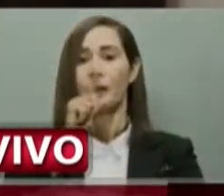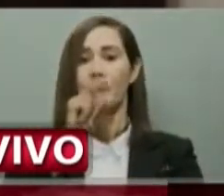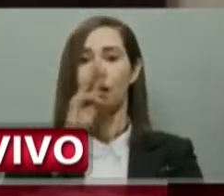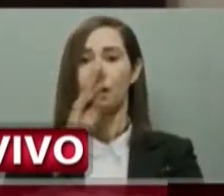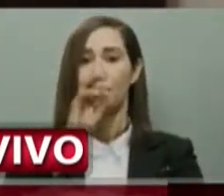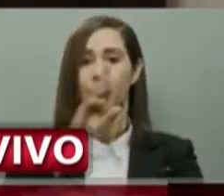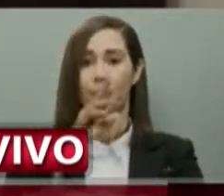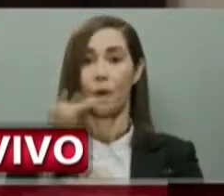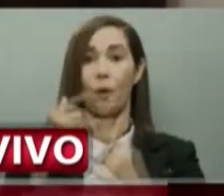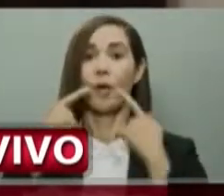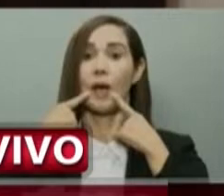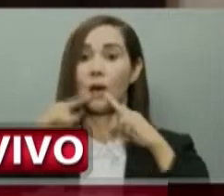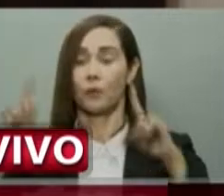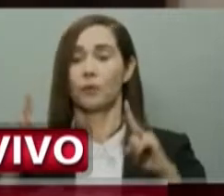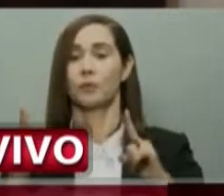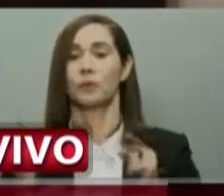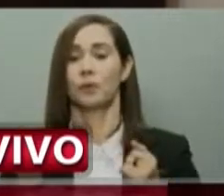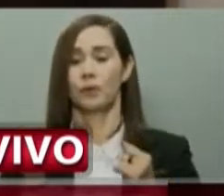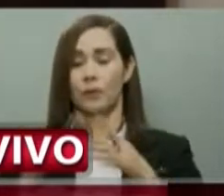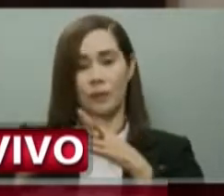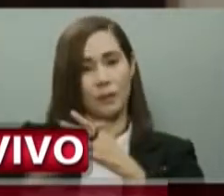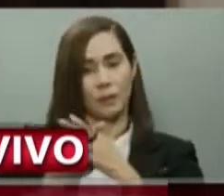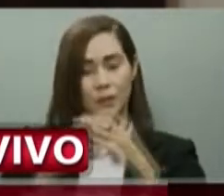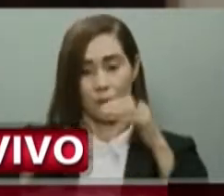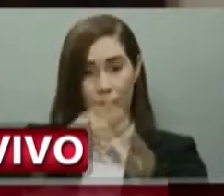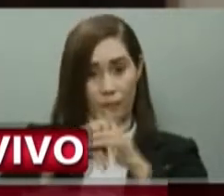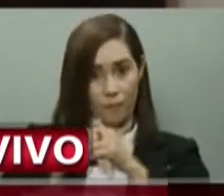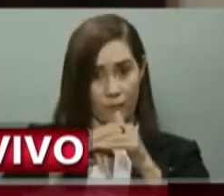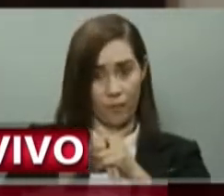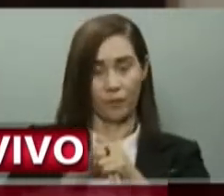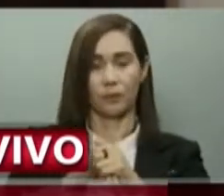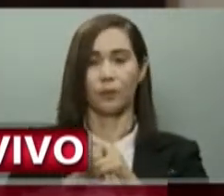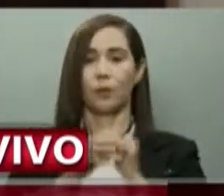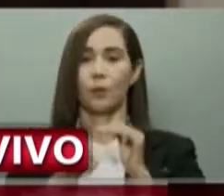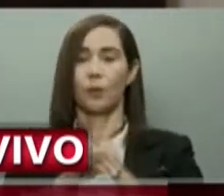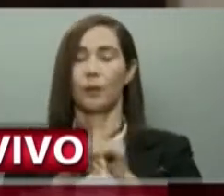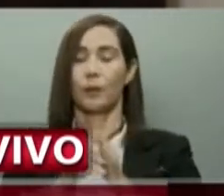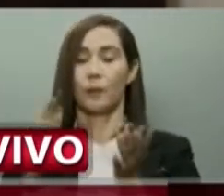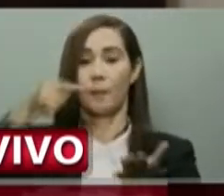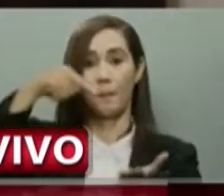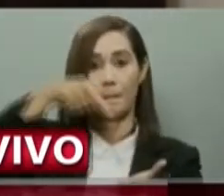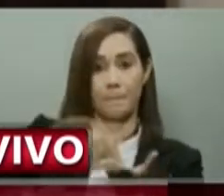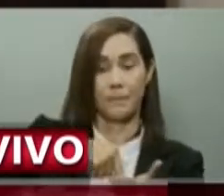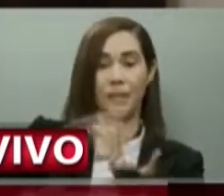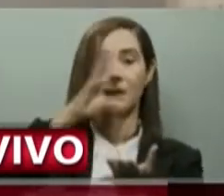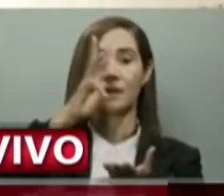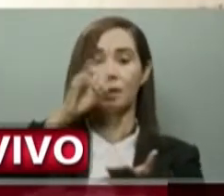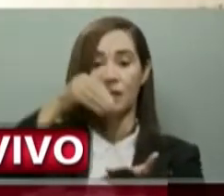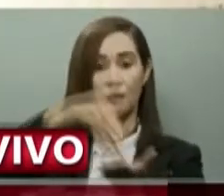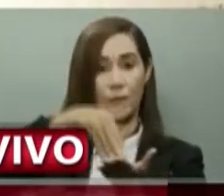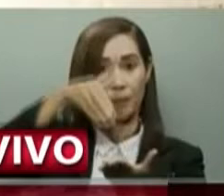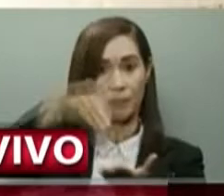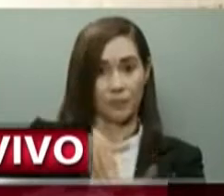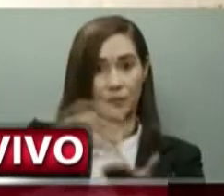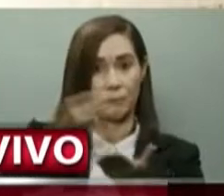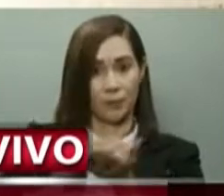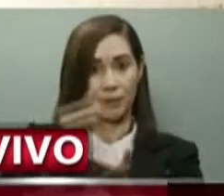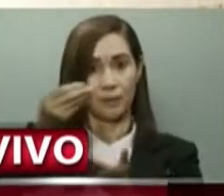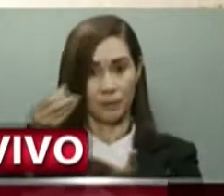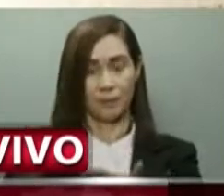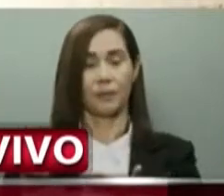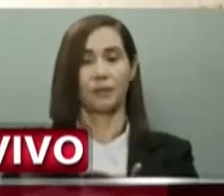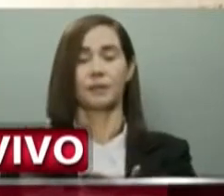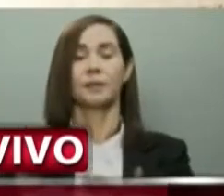anuncio hoy la creación de un fondo de aproximadamente 1.600 millones de pesos.